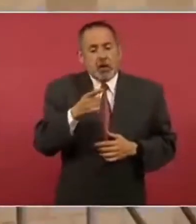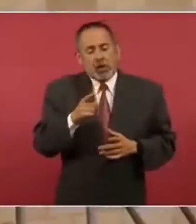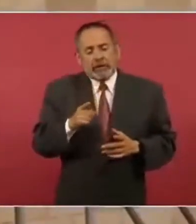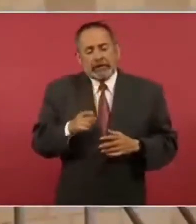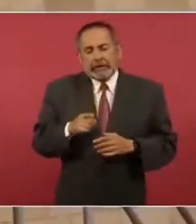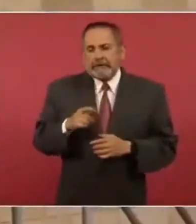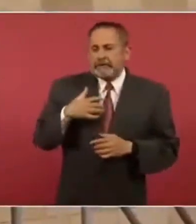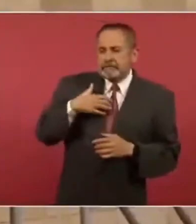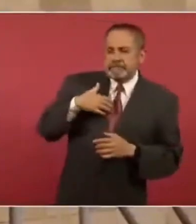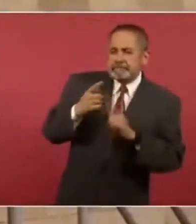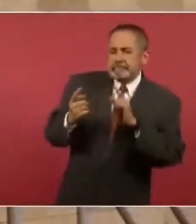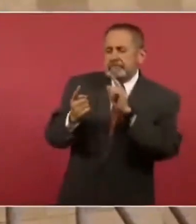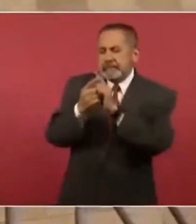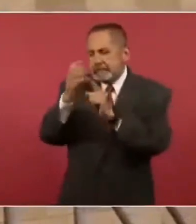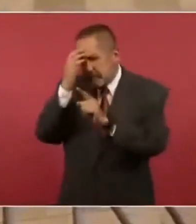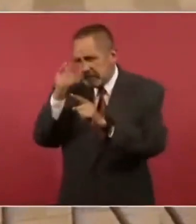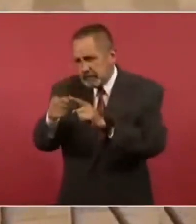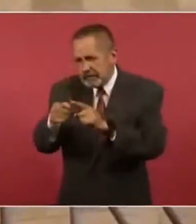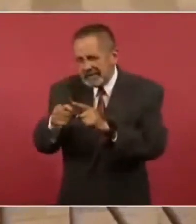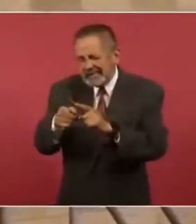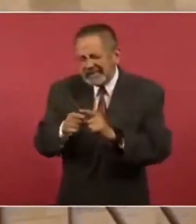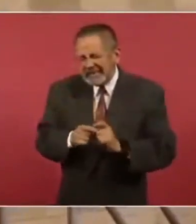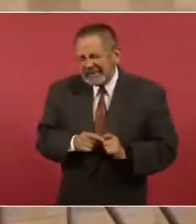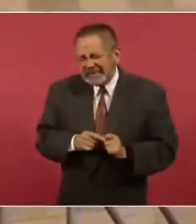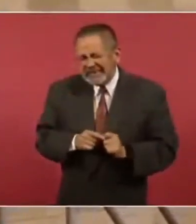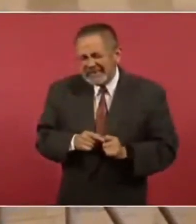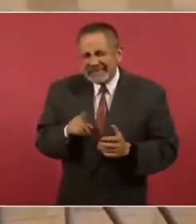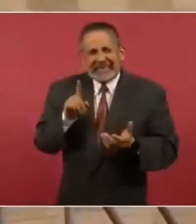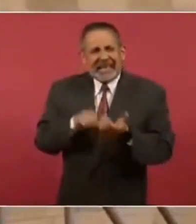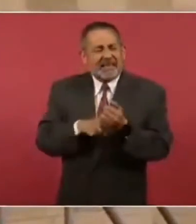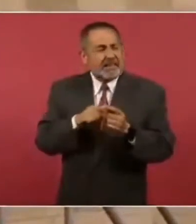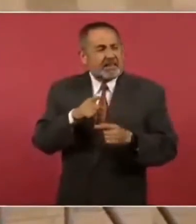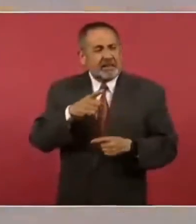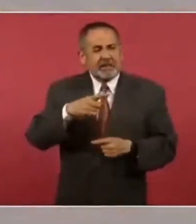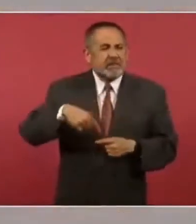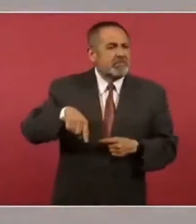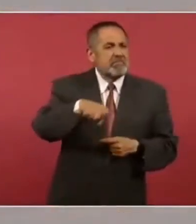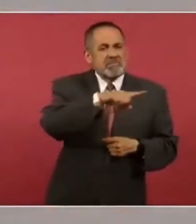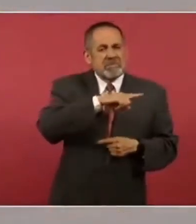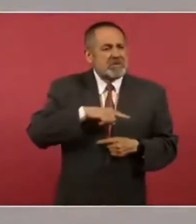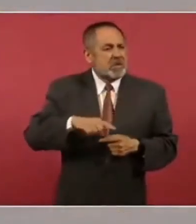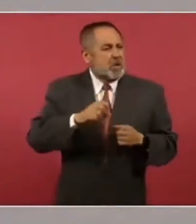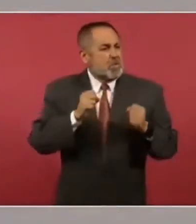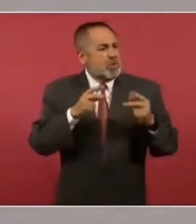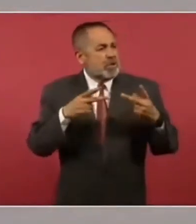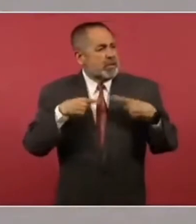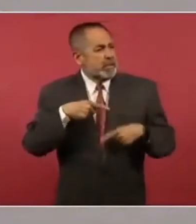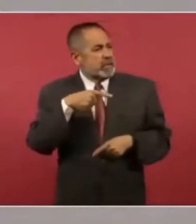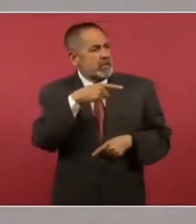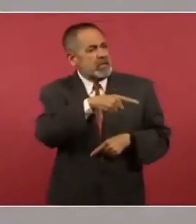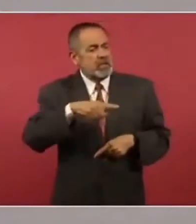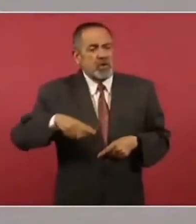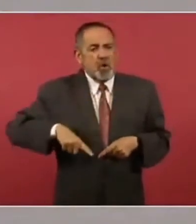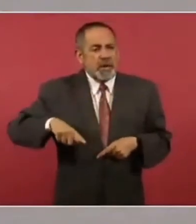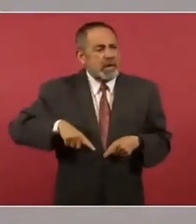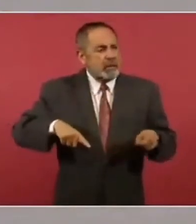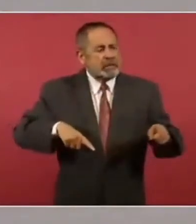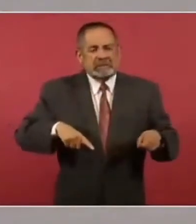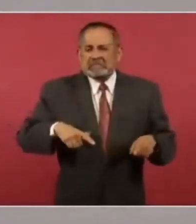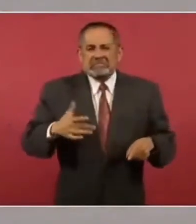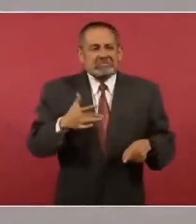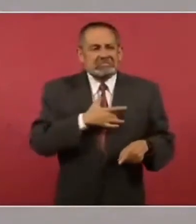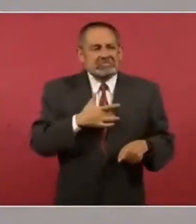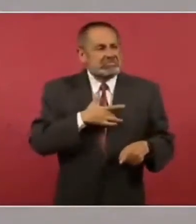conocer el verdadero fondo moral de muchos servidores públicos